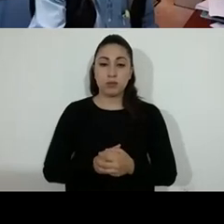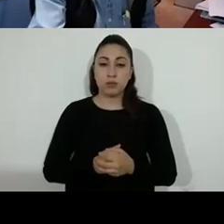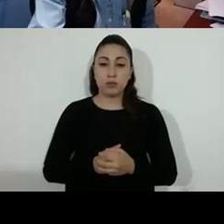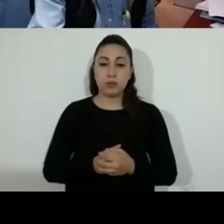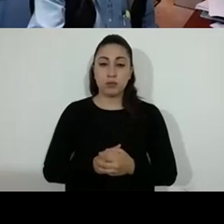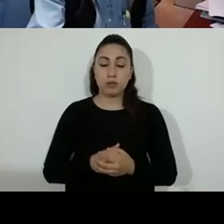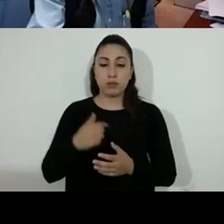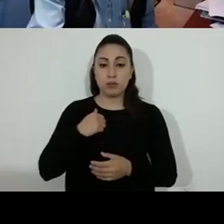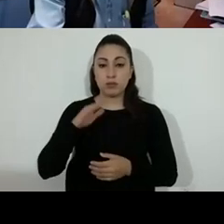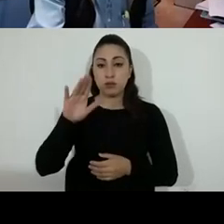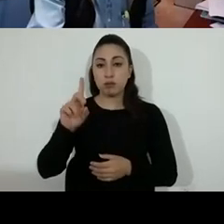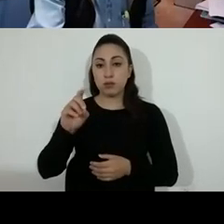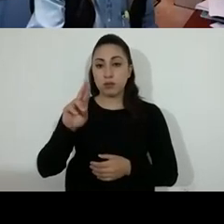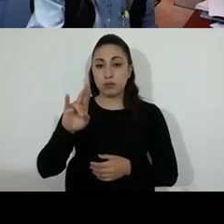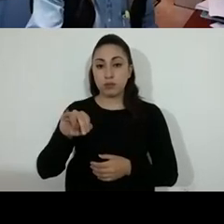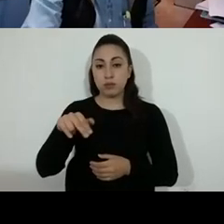Doring.